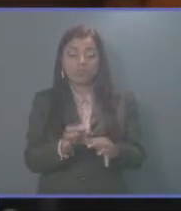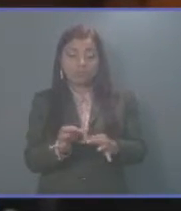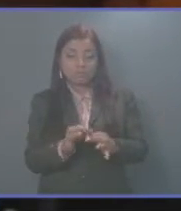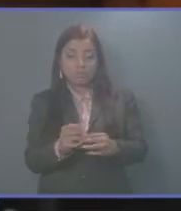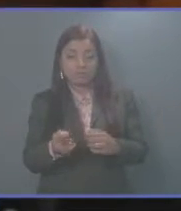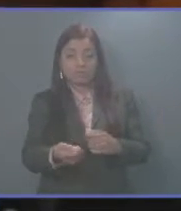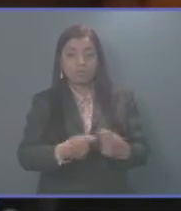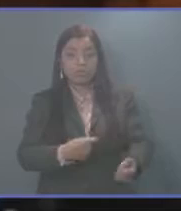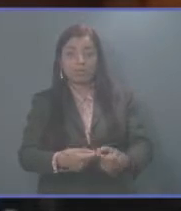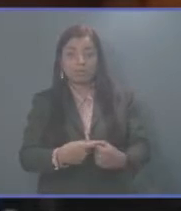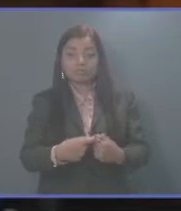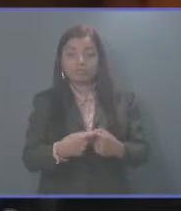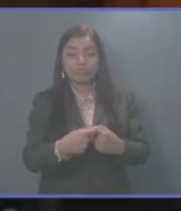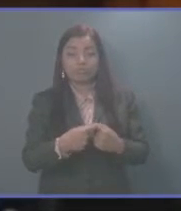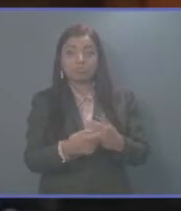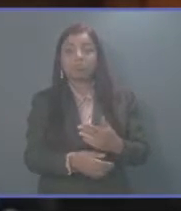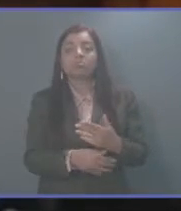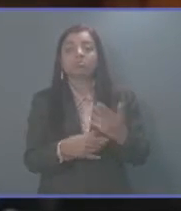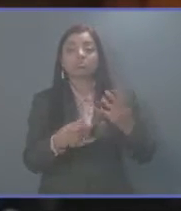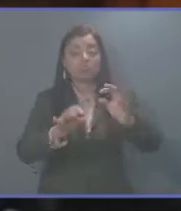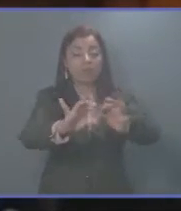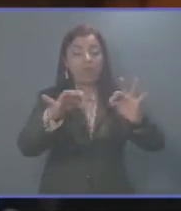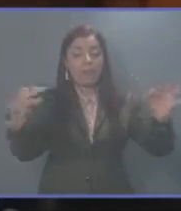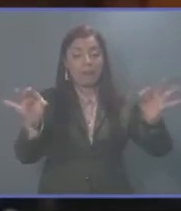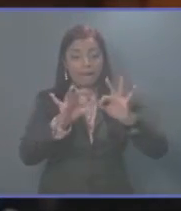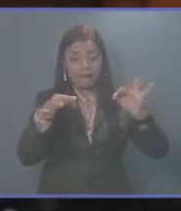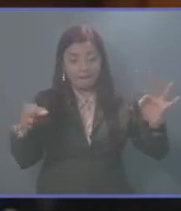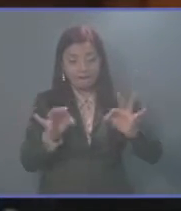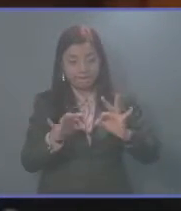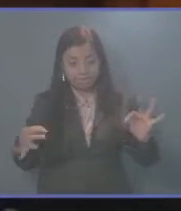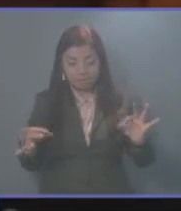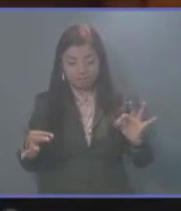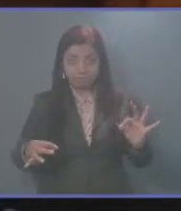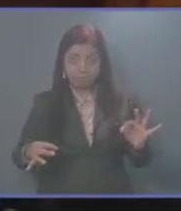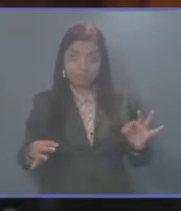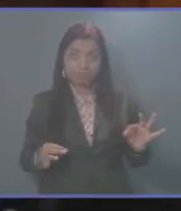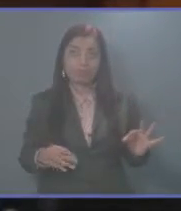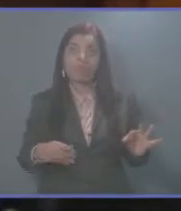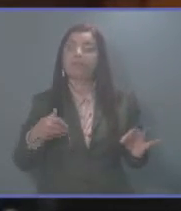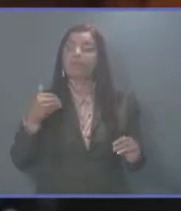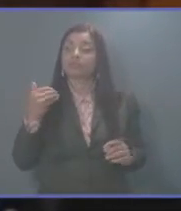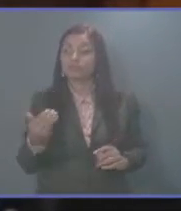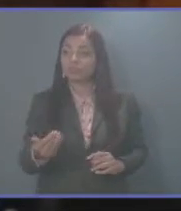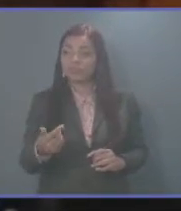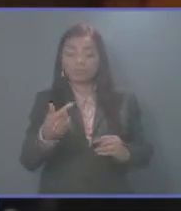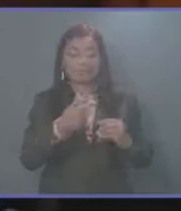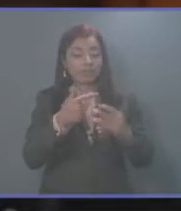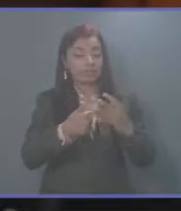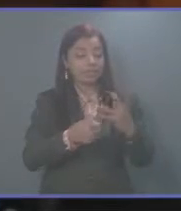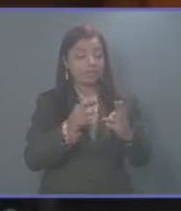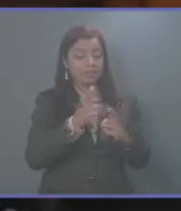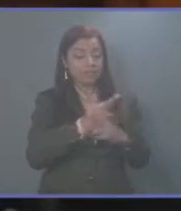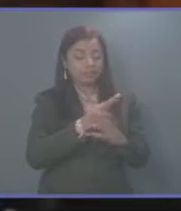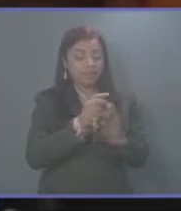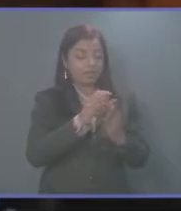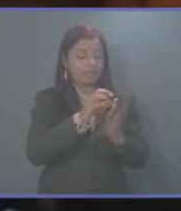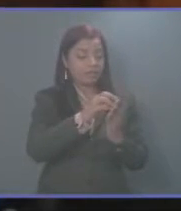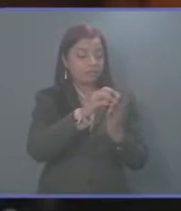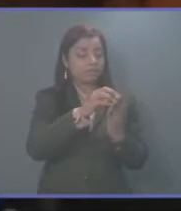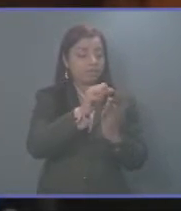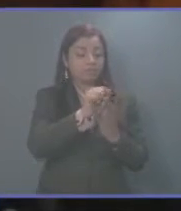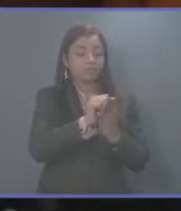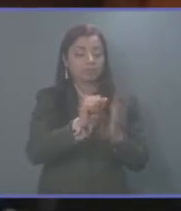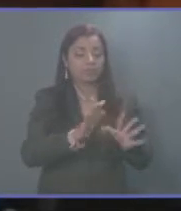artesano, quedando redactado de la siguiente manera. Reformas el inciso primero del